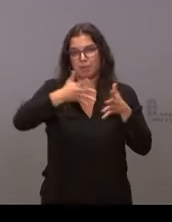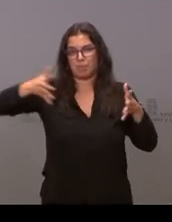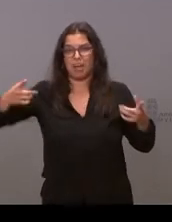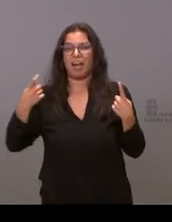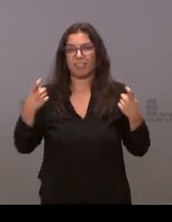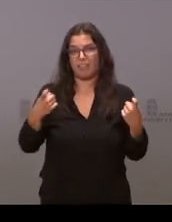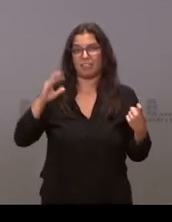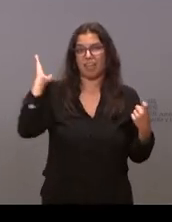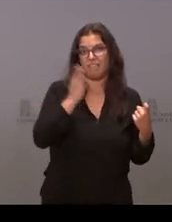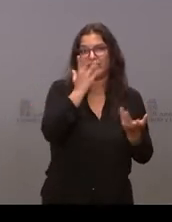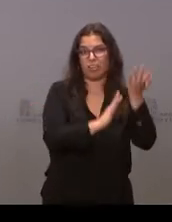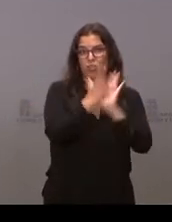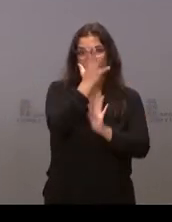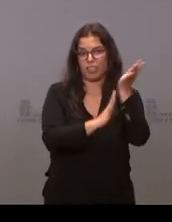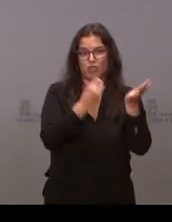ganaderos afectados.